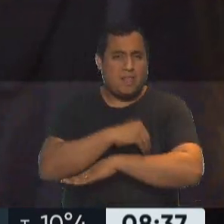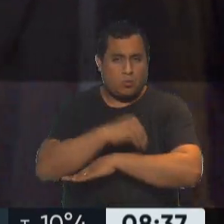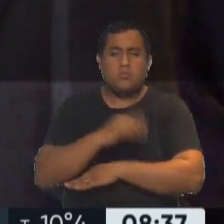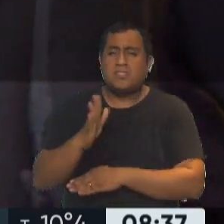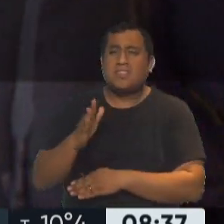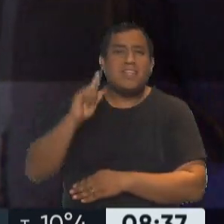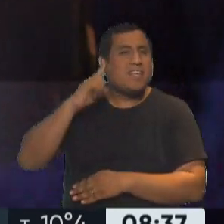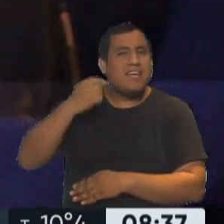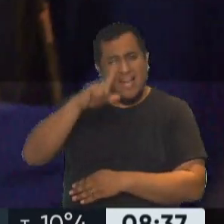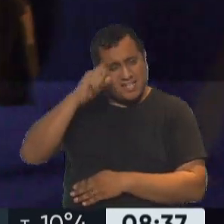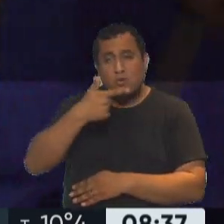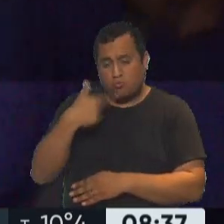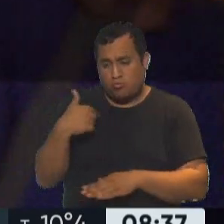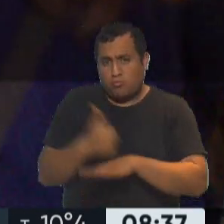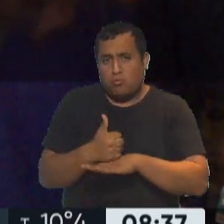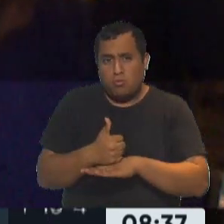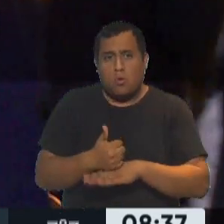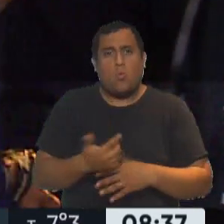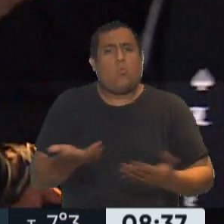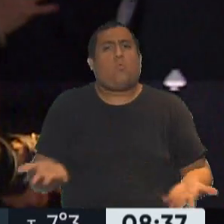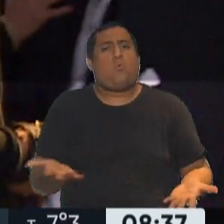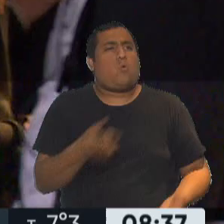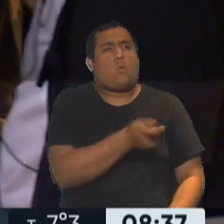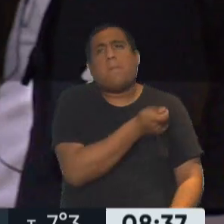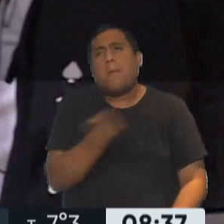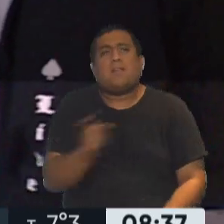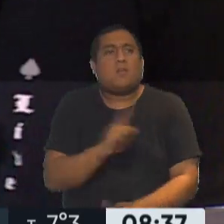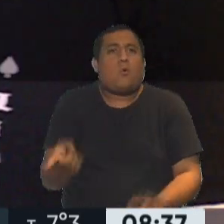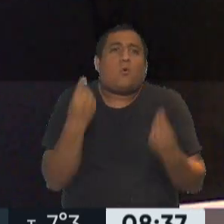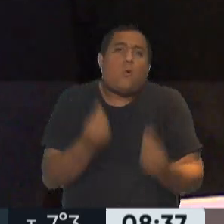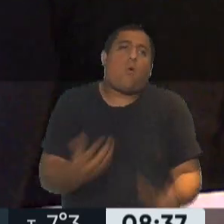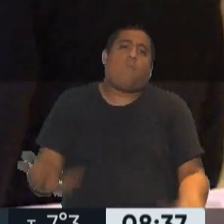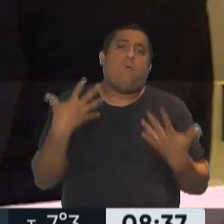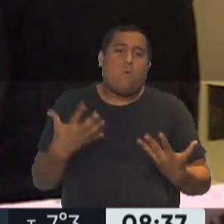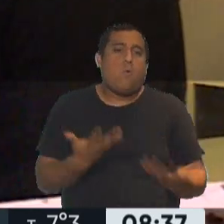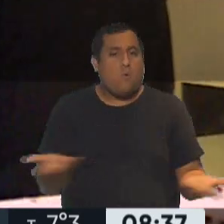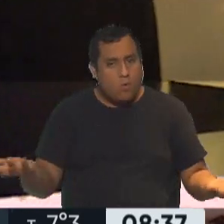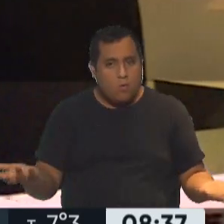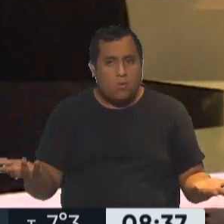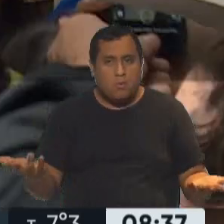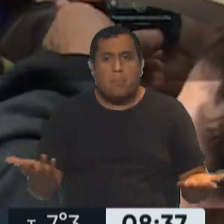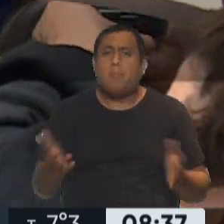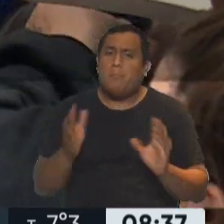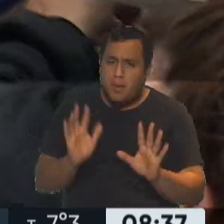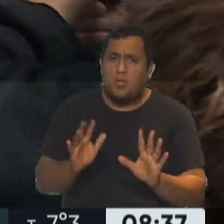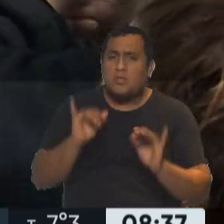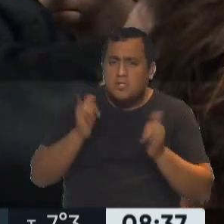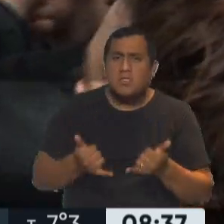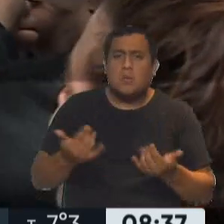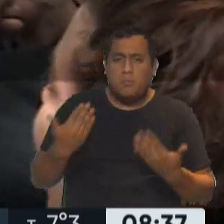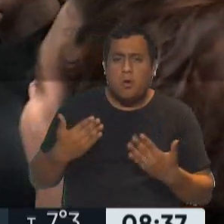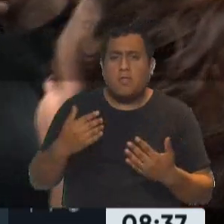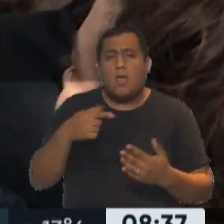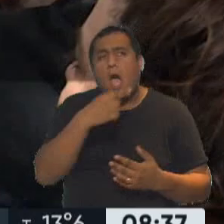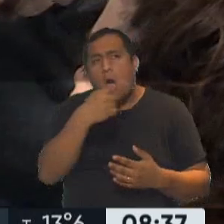de Gallego, estoy acá. Uy, cómo no los mataste. Pero por lo pronto sí nos podemos cruzar